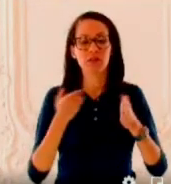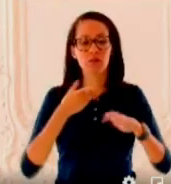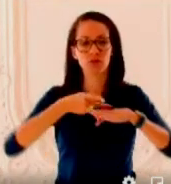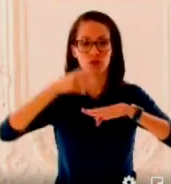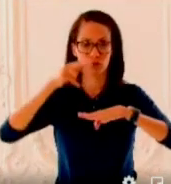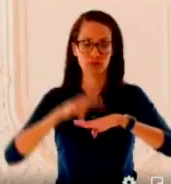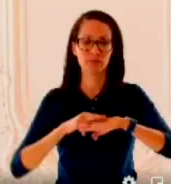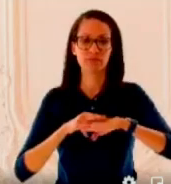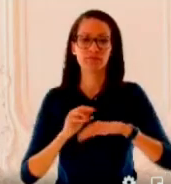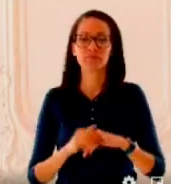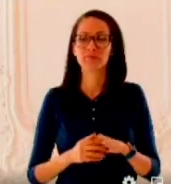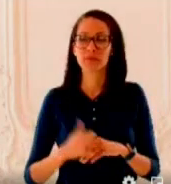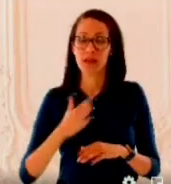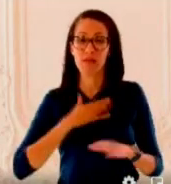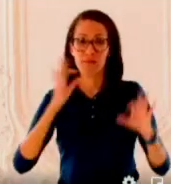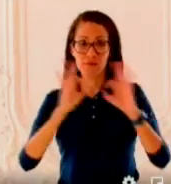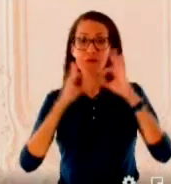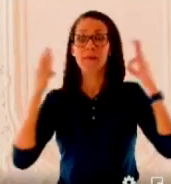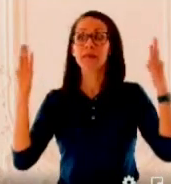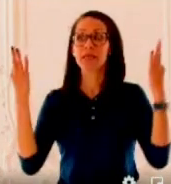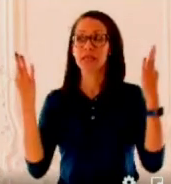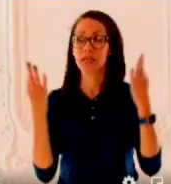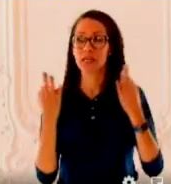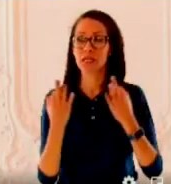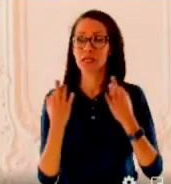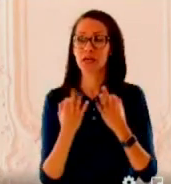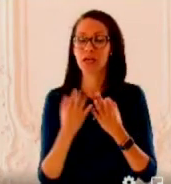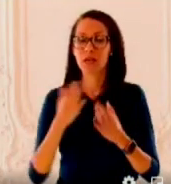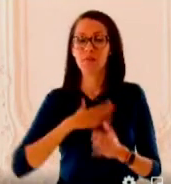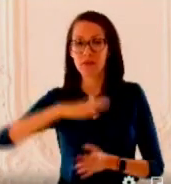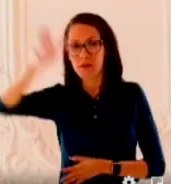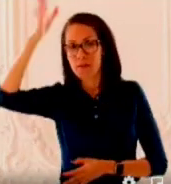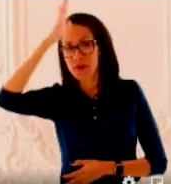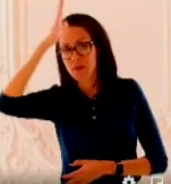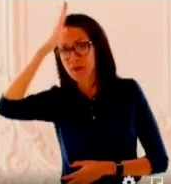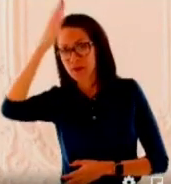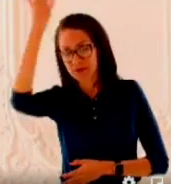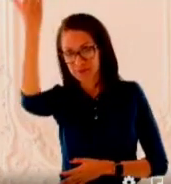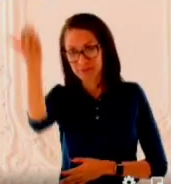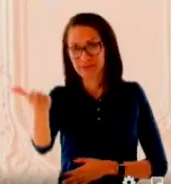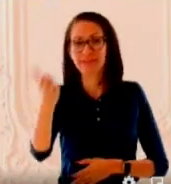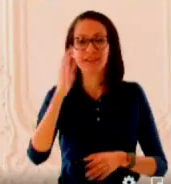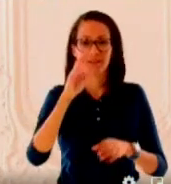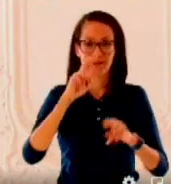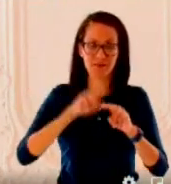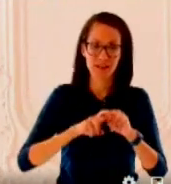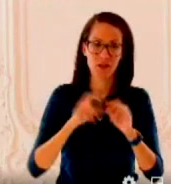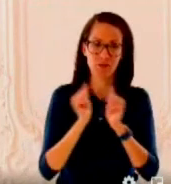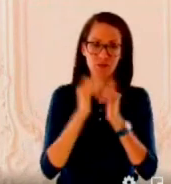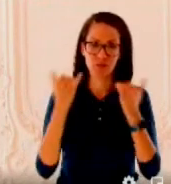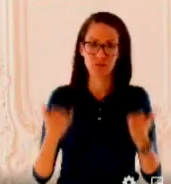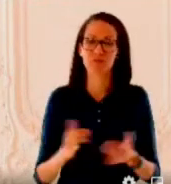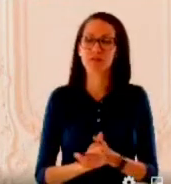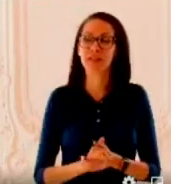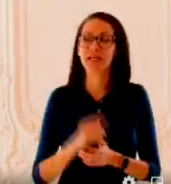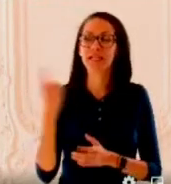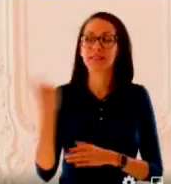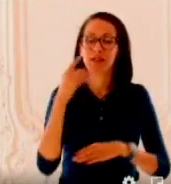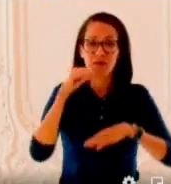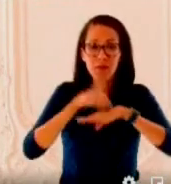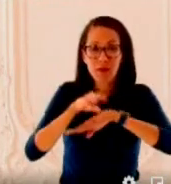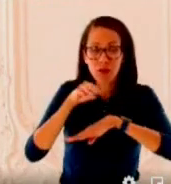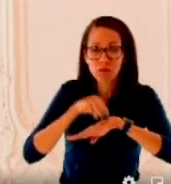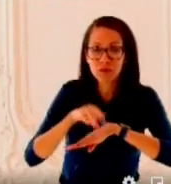Rico. A mi familia, a mi padre que me acompaña en el día de hoy, que siempre me